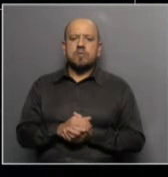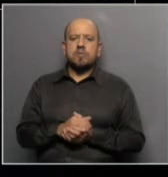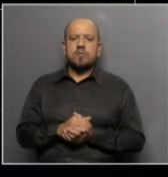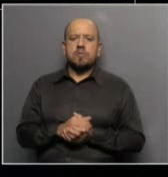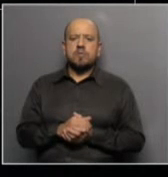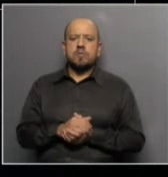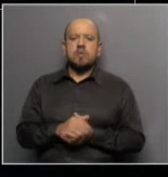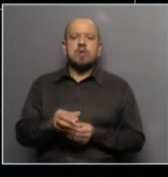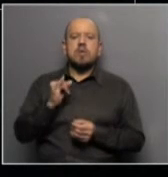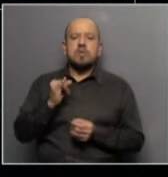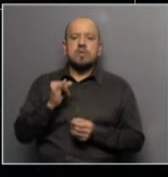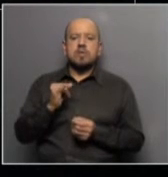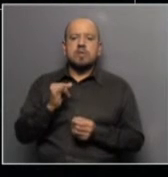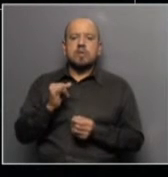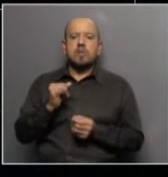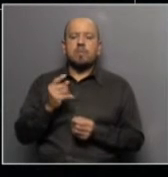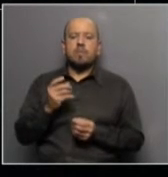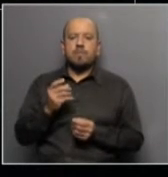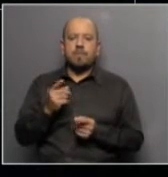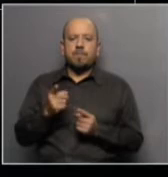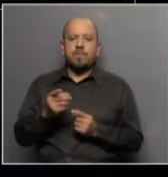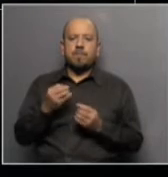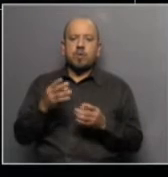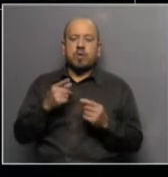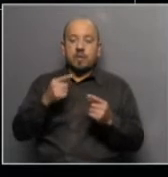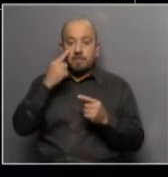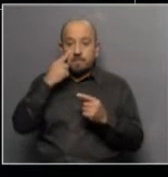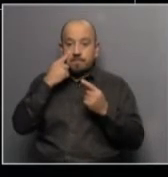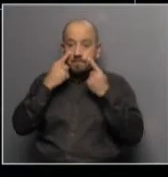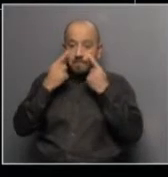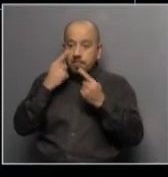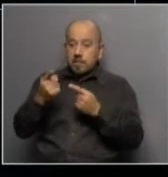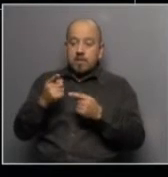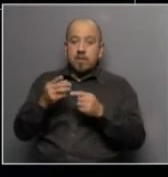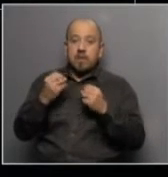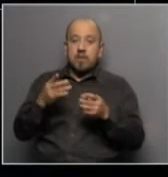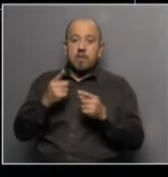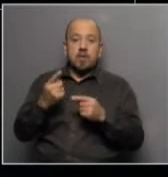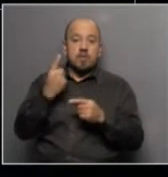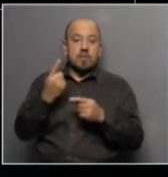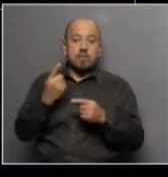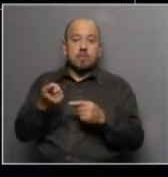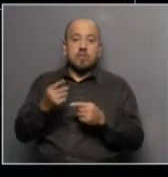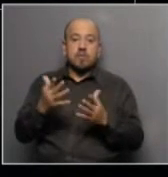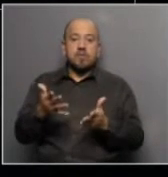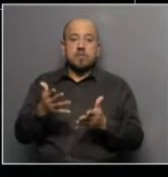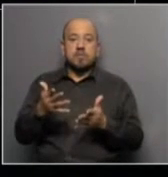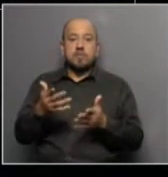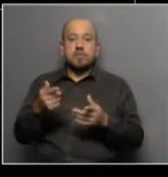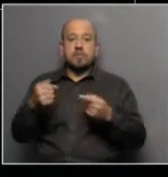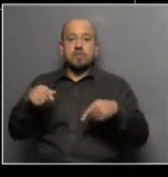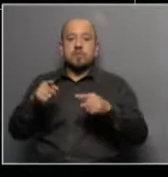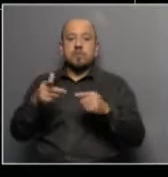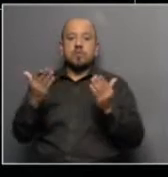Sí, bueno, justamente creo que el hecho de que sean invisibles para gran parte de la sociedad es una de las principales causas que hace necesario